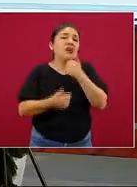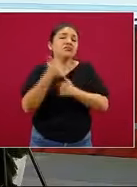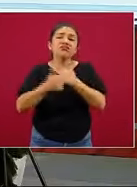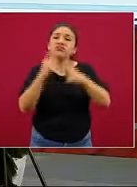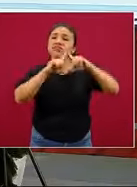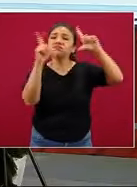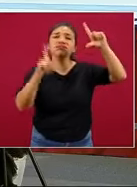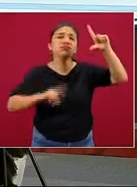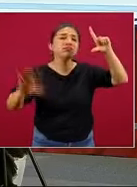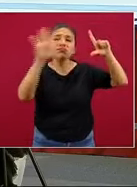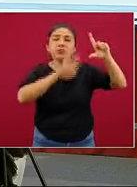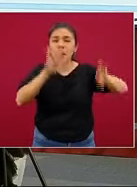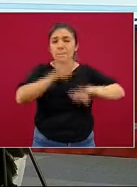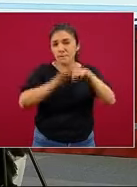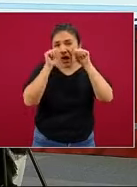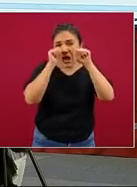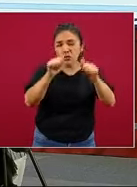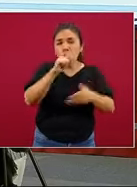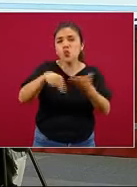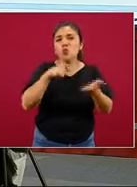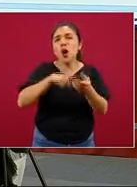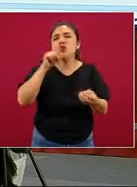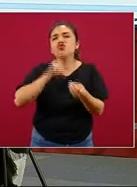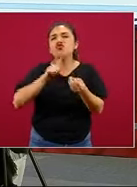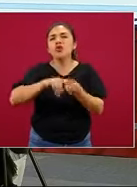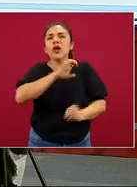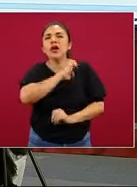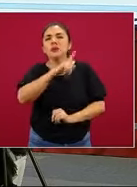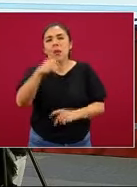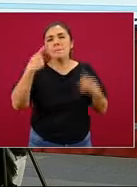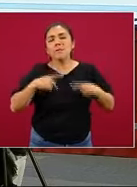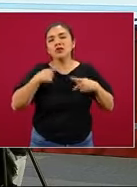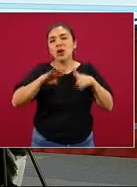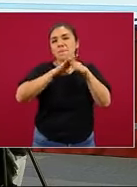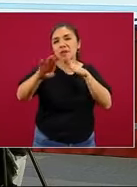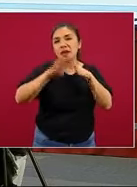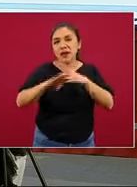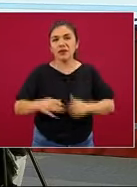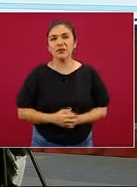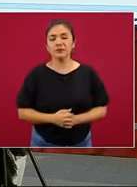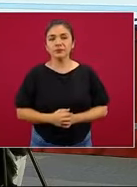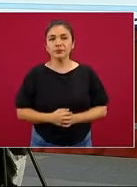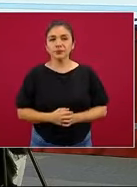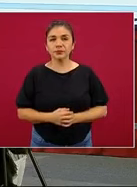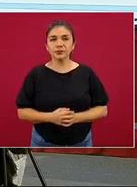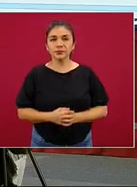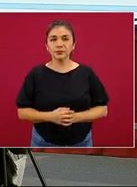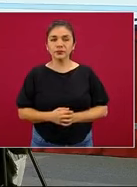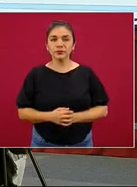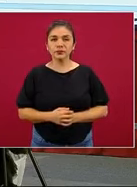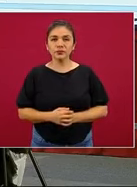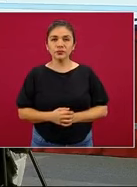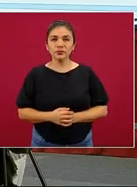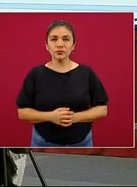territorio mexicano, focalizando en las rutas especializadas de población migrante. La siguiente.